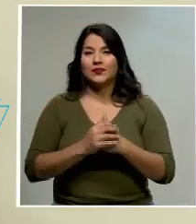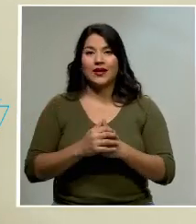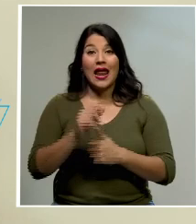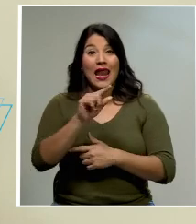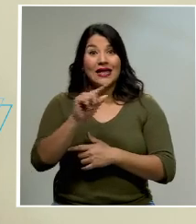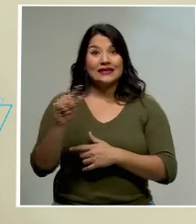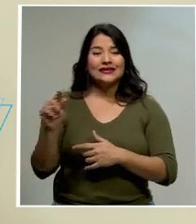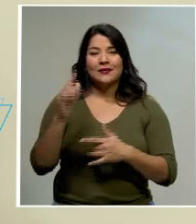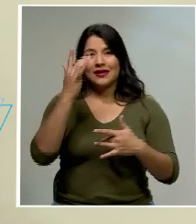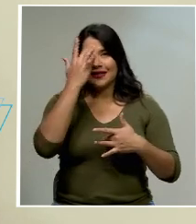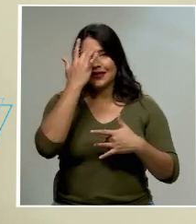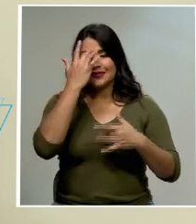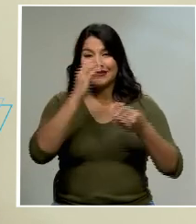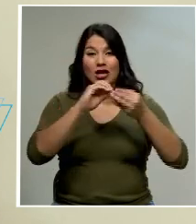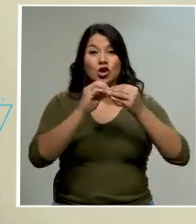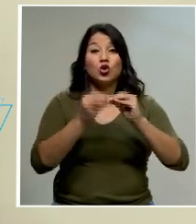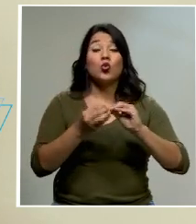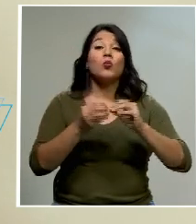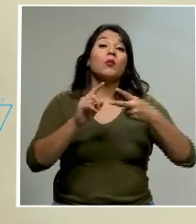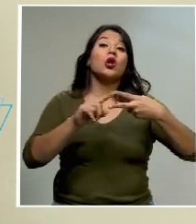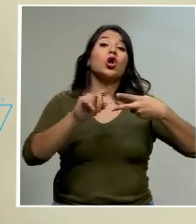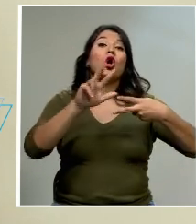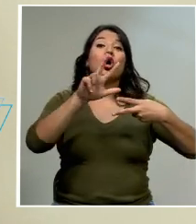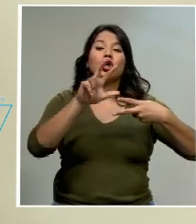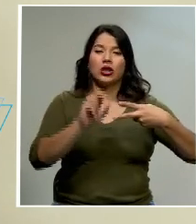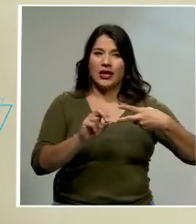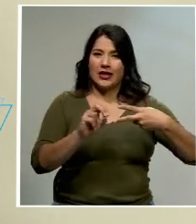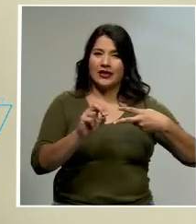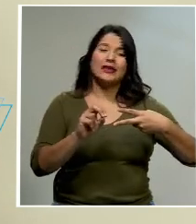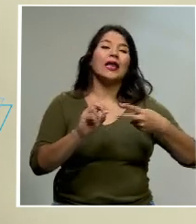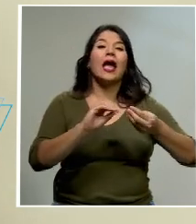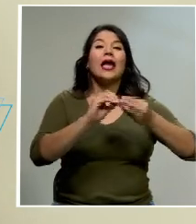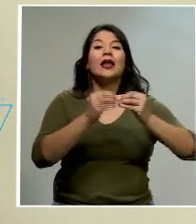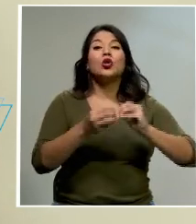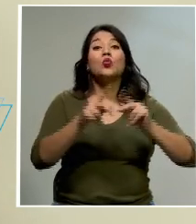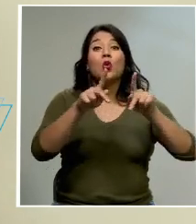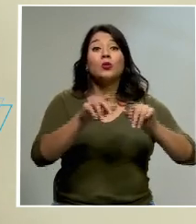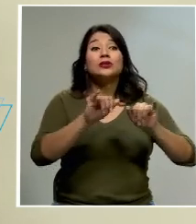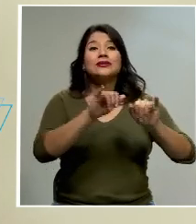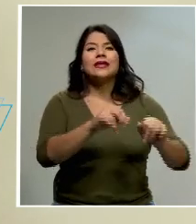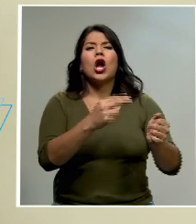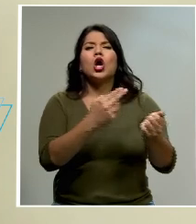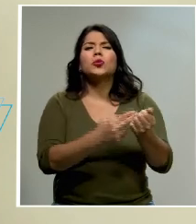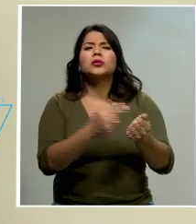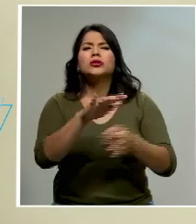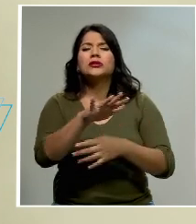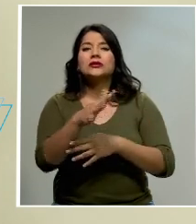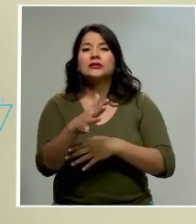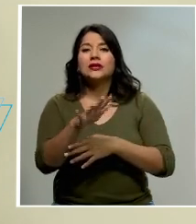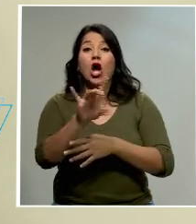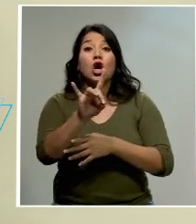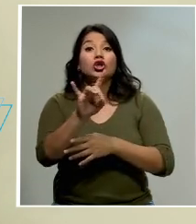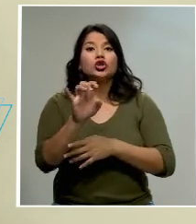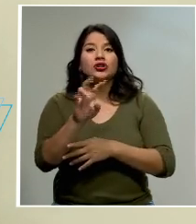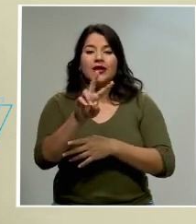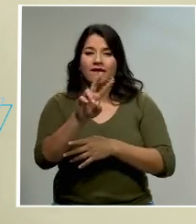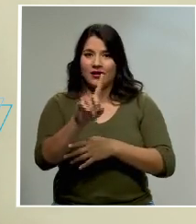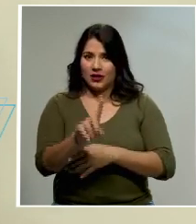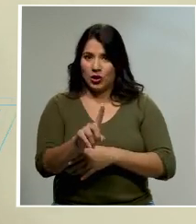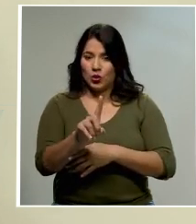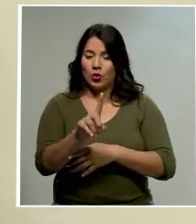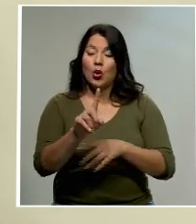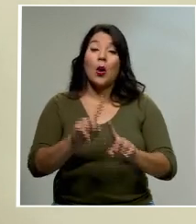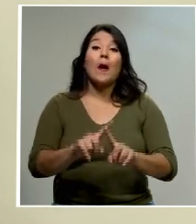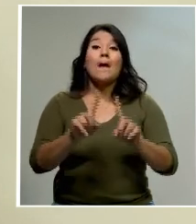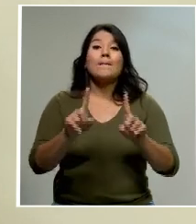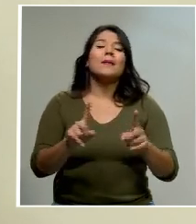semana epidemiológica 30, el promedio de casos hospitalizados era de 821, mientras que